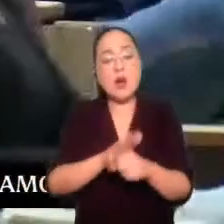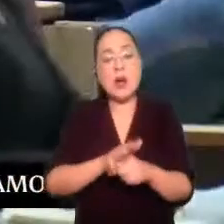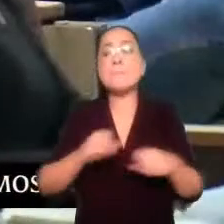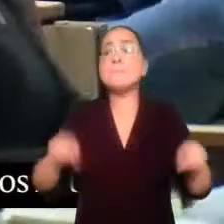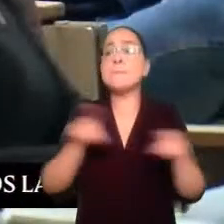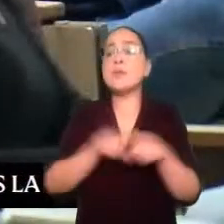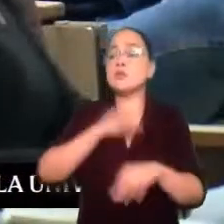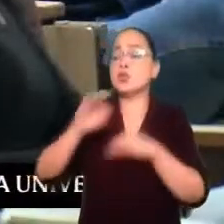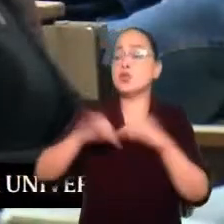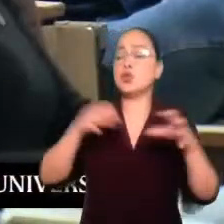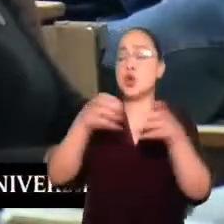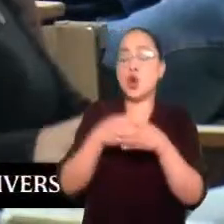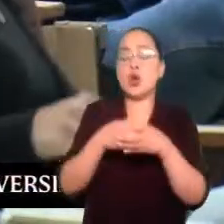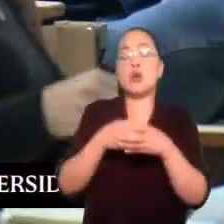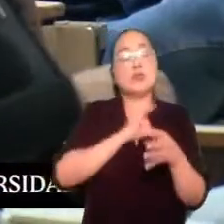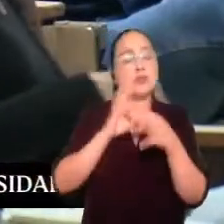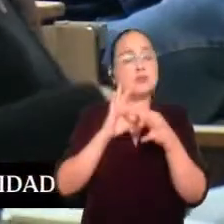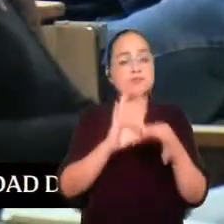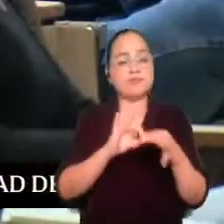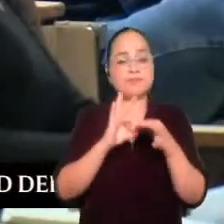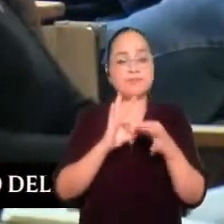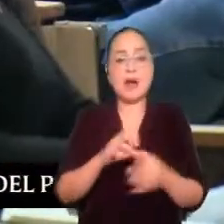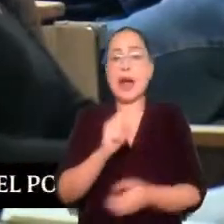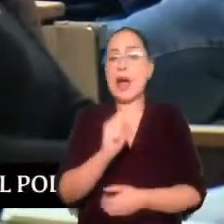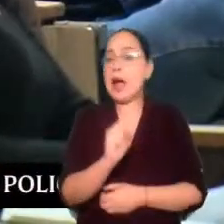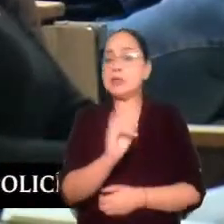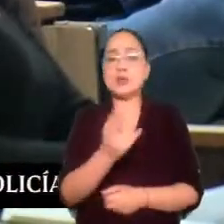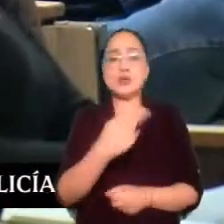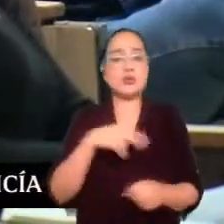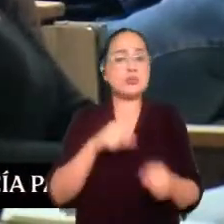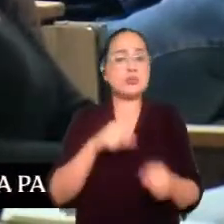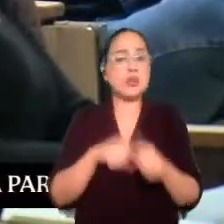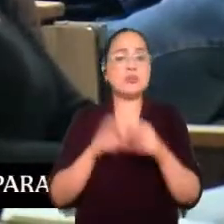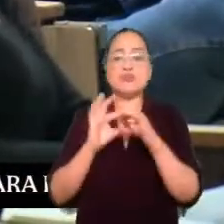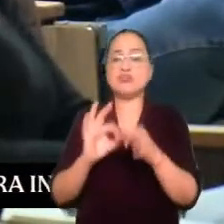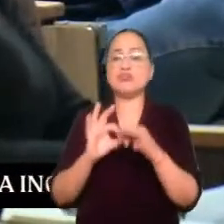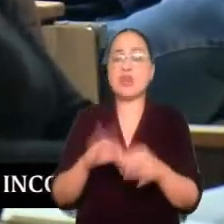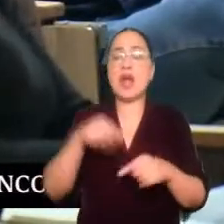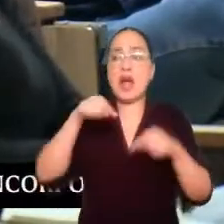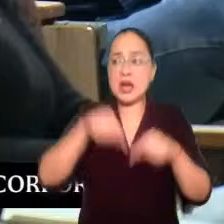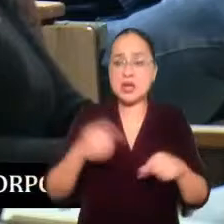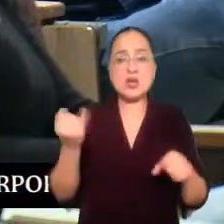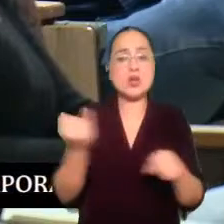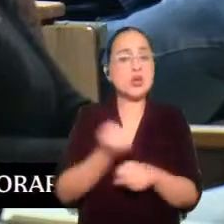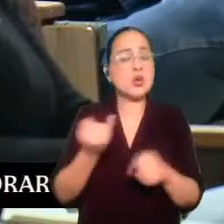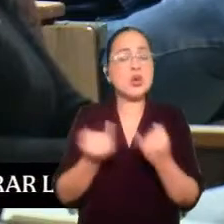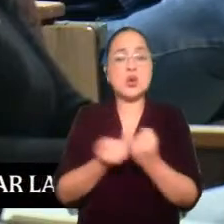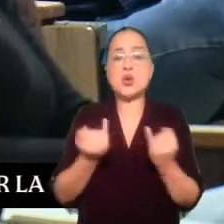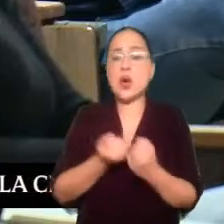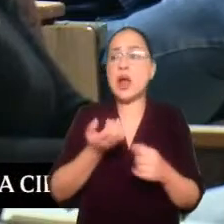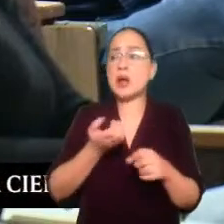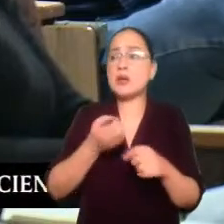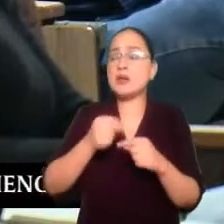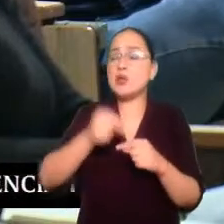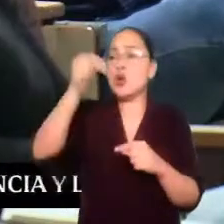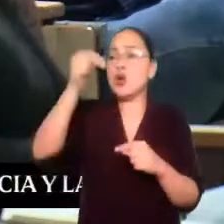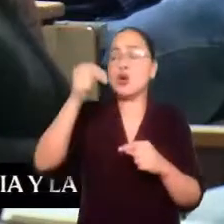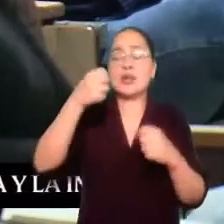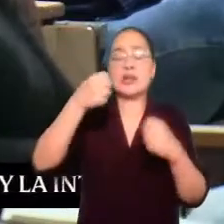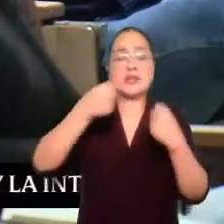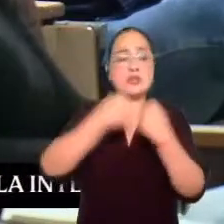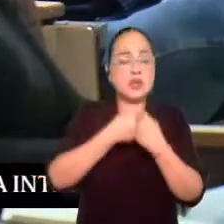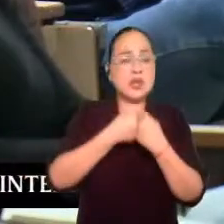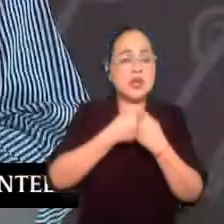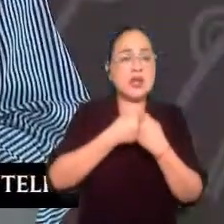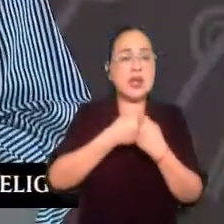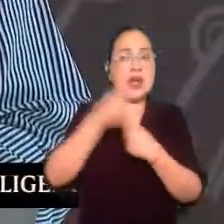un vínculo natural. Ocurren aquí y se van a la frontera. Salen de la frontera y se vienen para